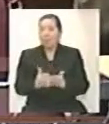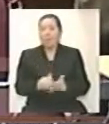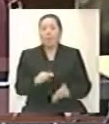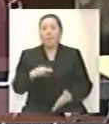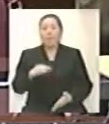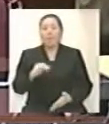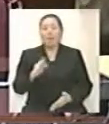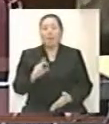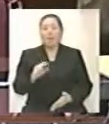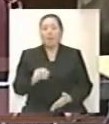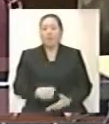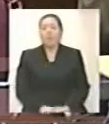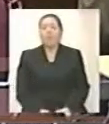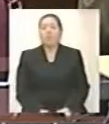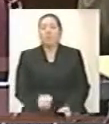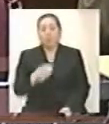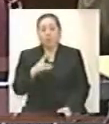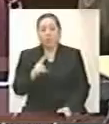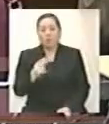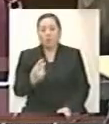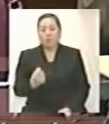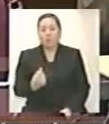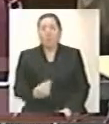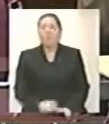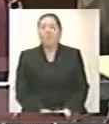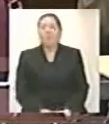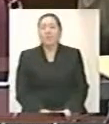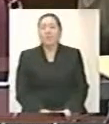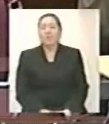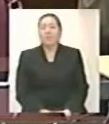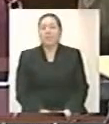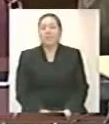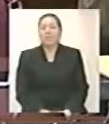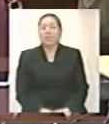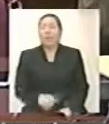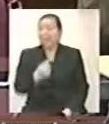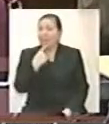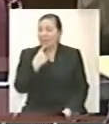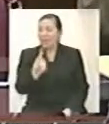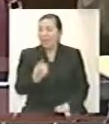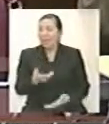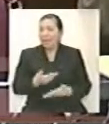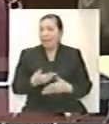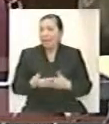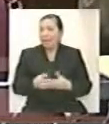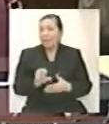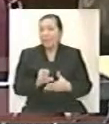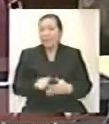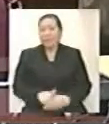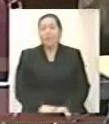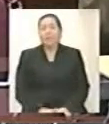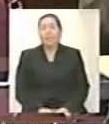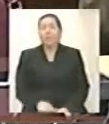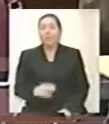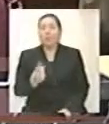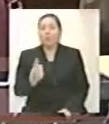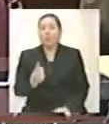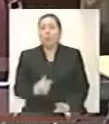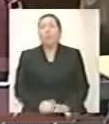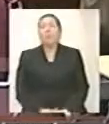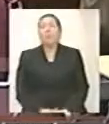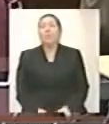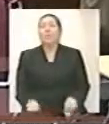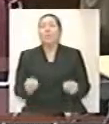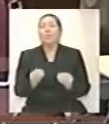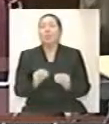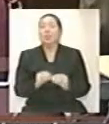Mafioso Fujimori Montesinos 2001, El Virrey. El autor enfatiza la nefasta herencia de un Estado mafioso. 2001, en las elecciones